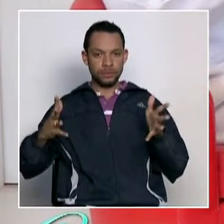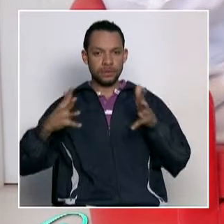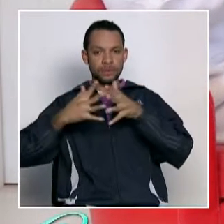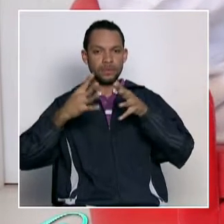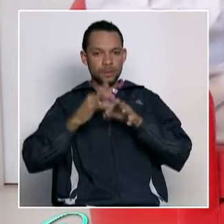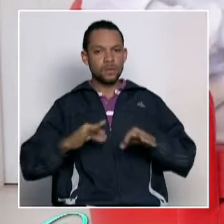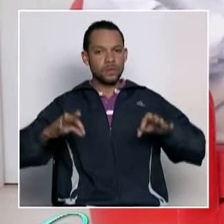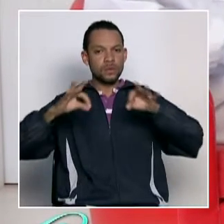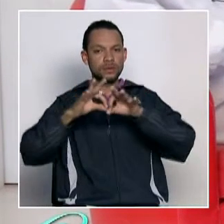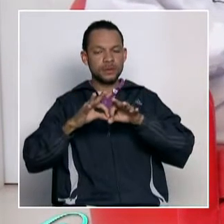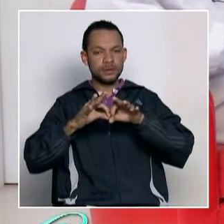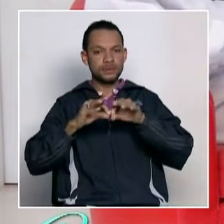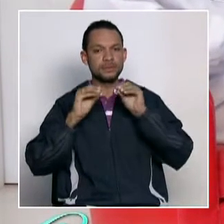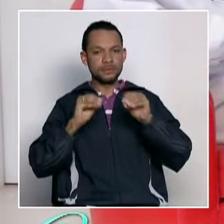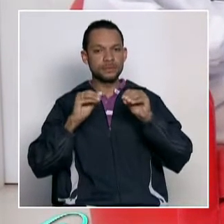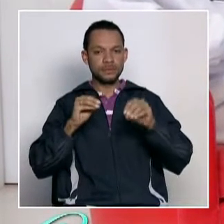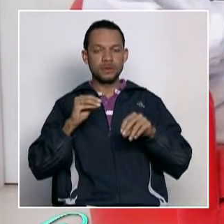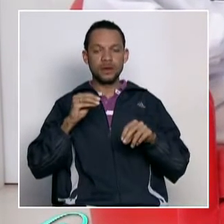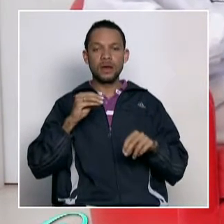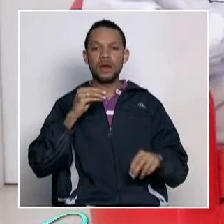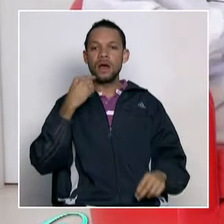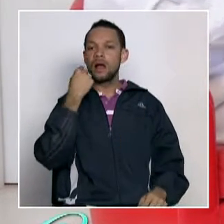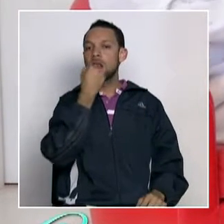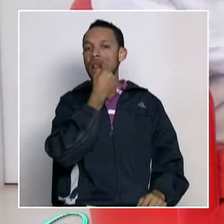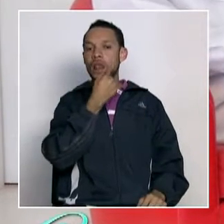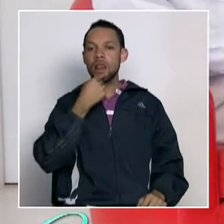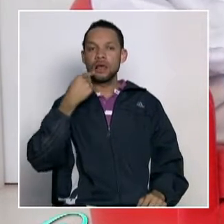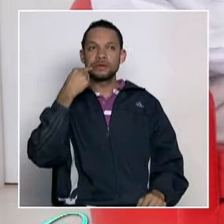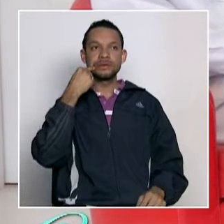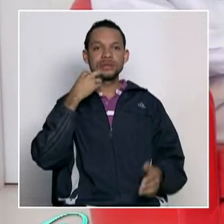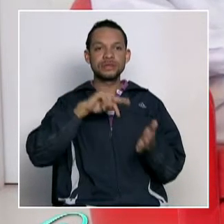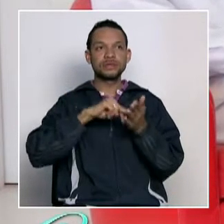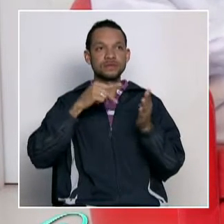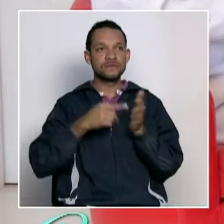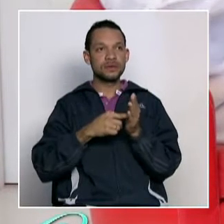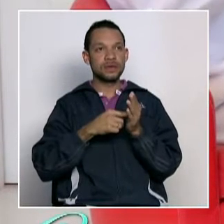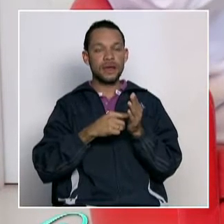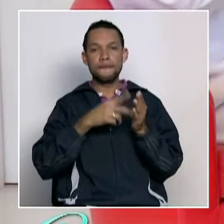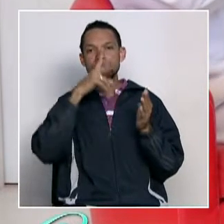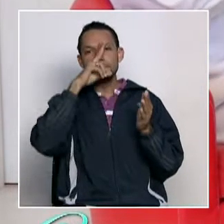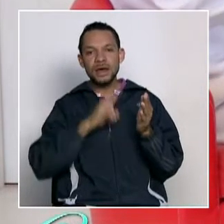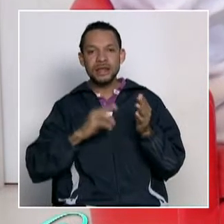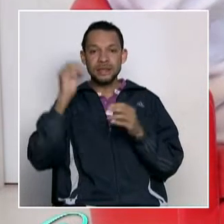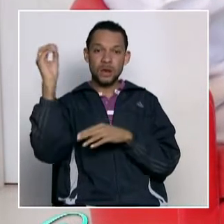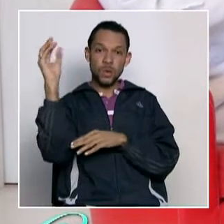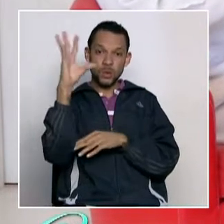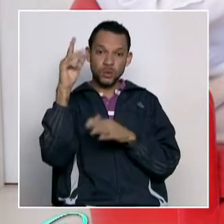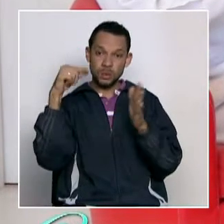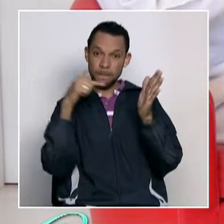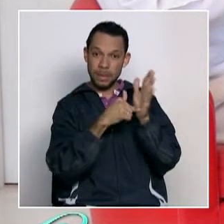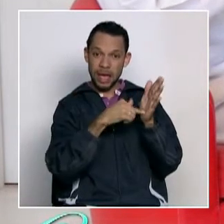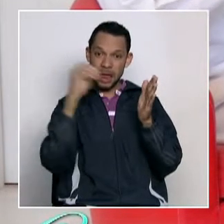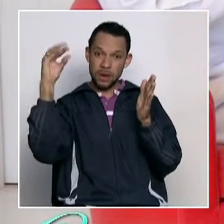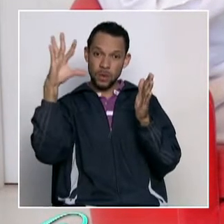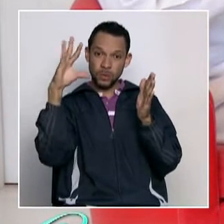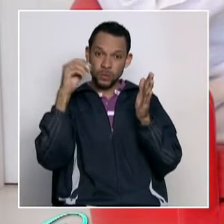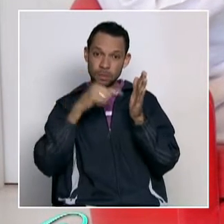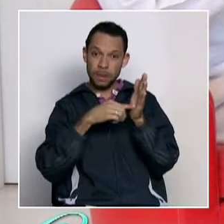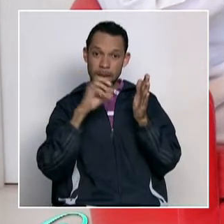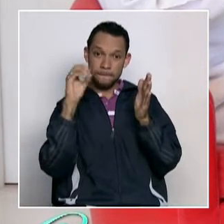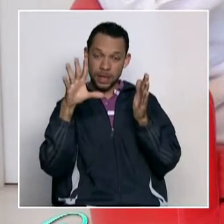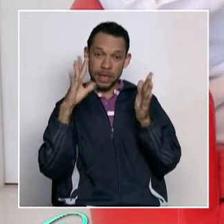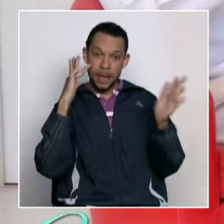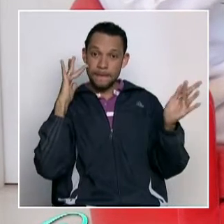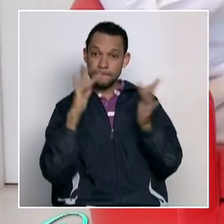es fundamental tener en cuenta que los dientes actúan como fusibles en el organismo, Y cuando el médico le dice al paciente, vaya donde